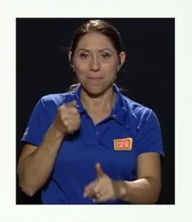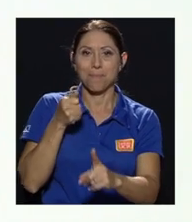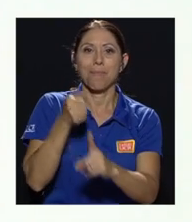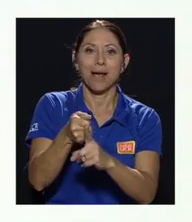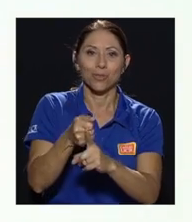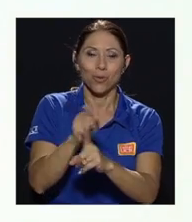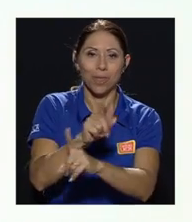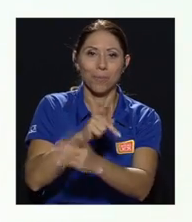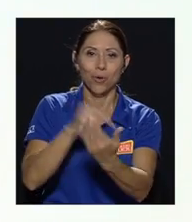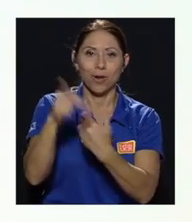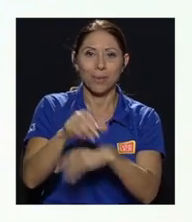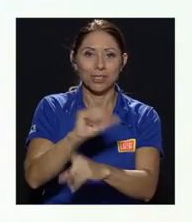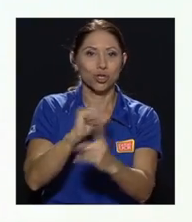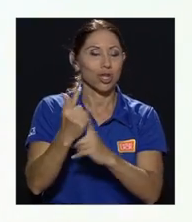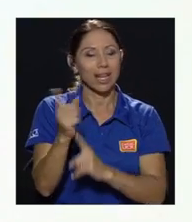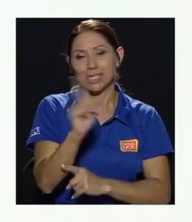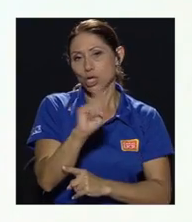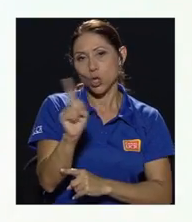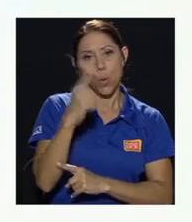empleos formales.